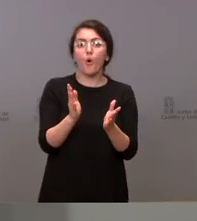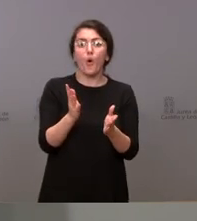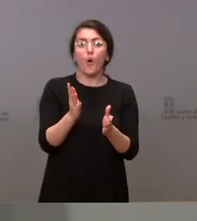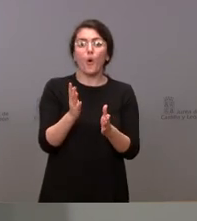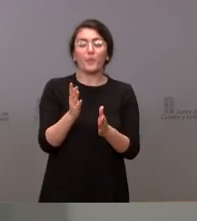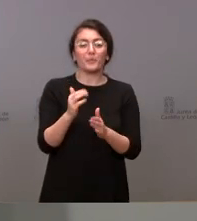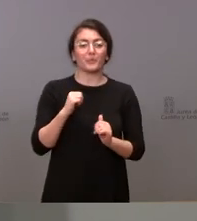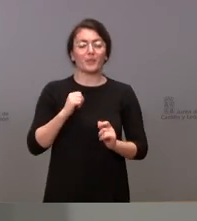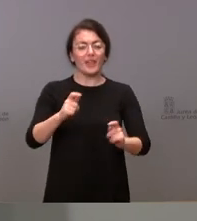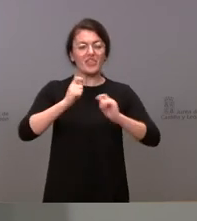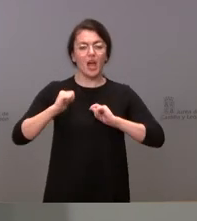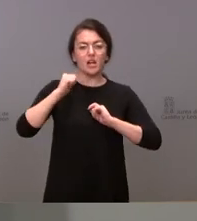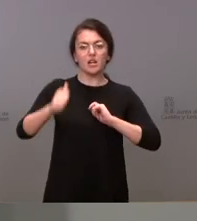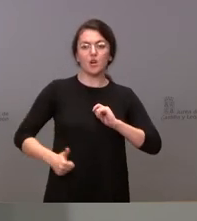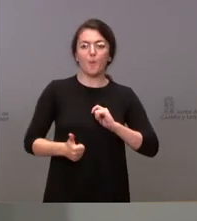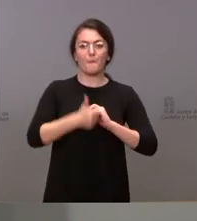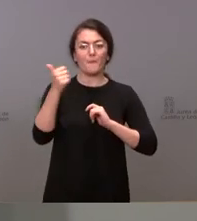más a la concesionaria.